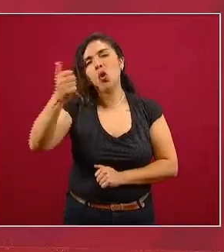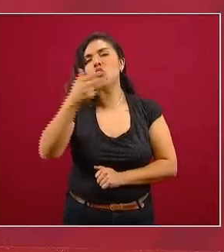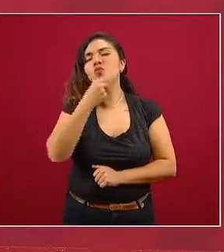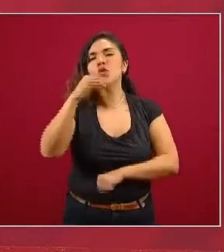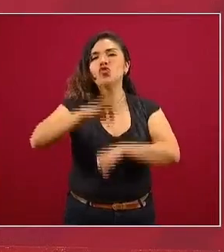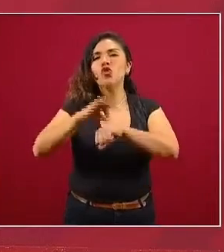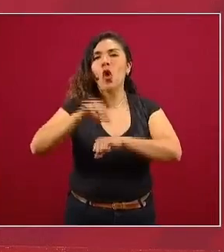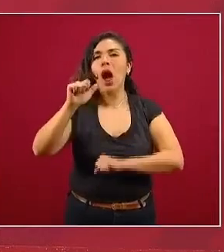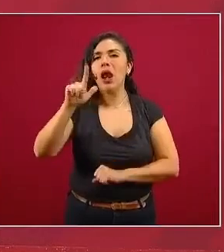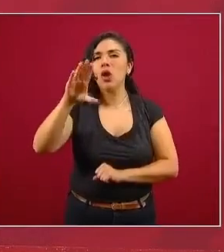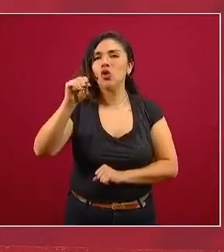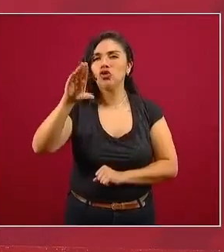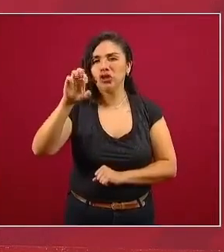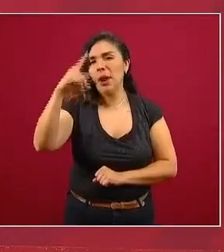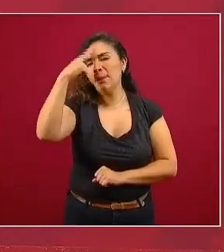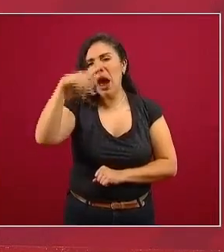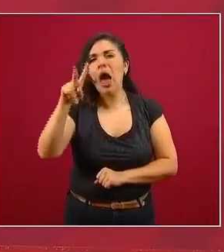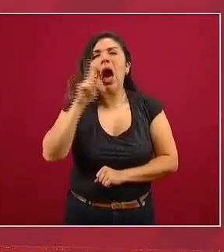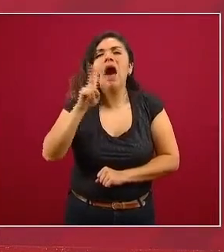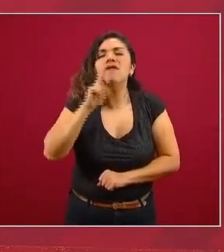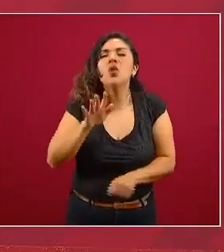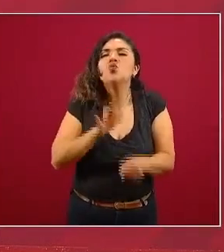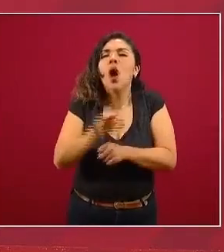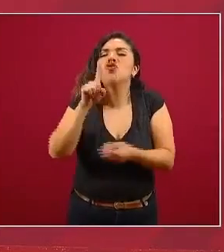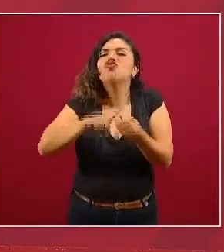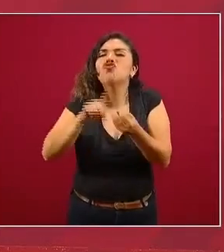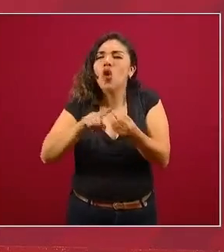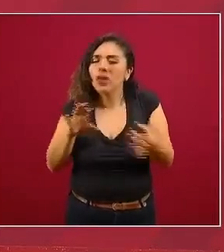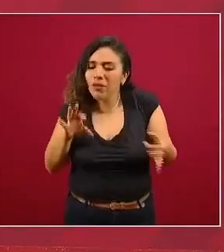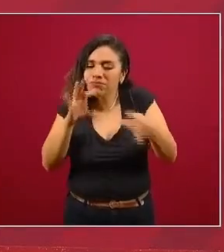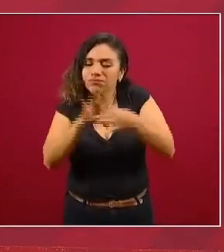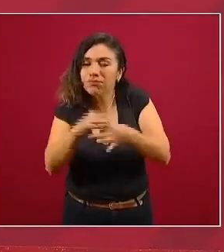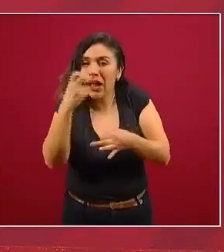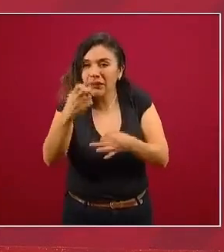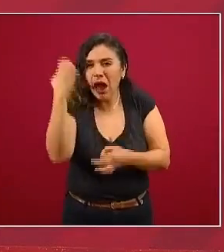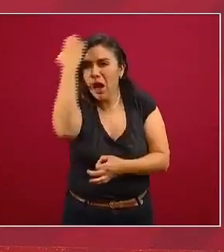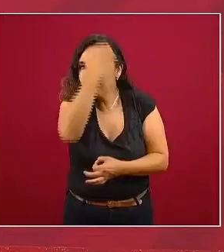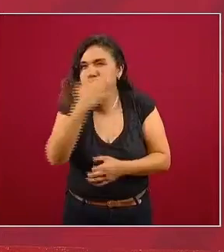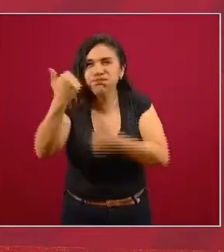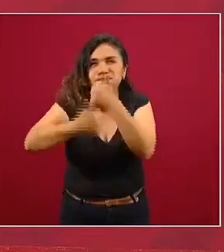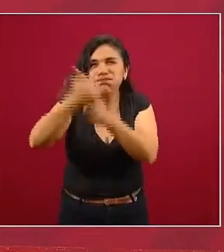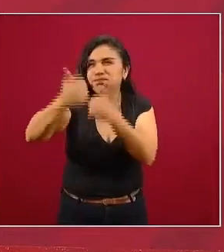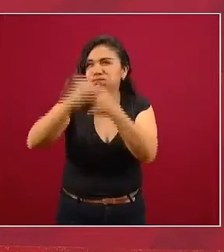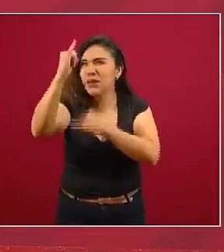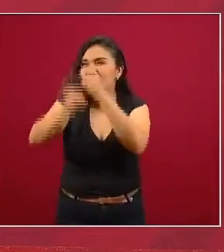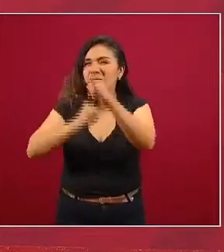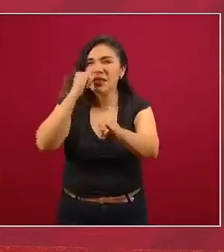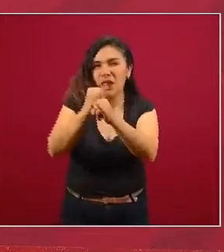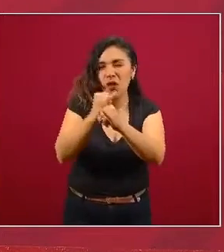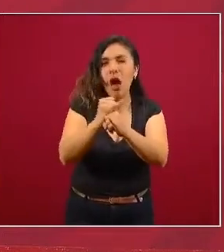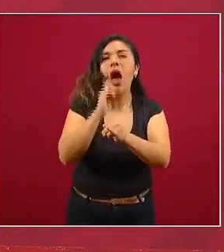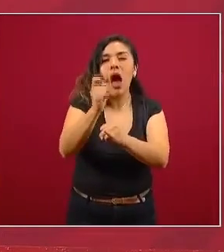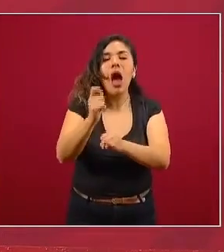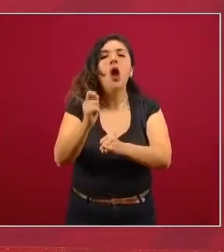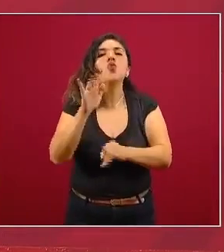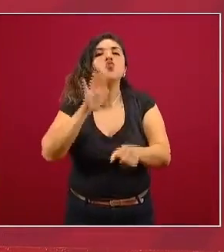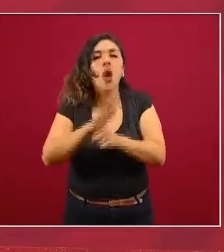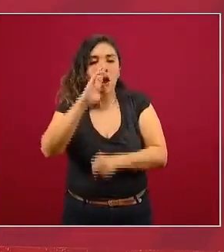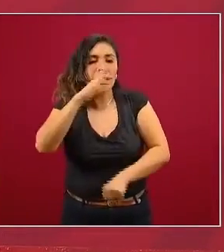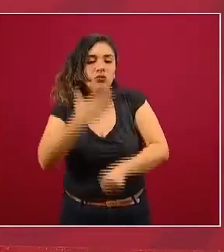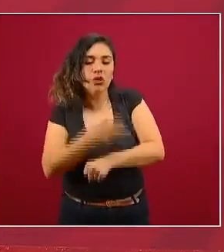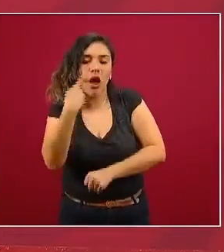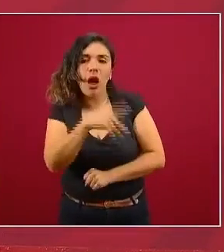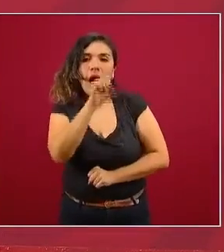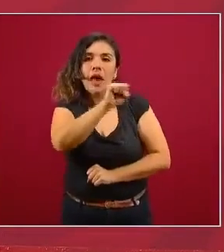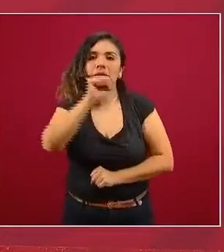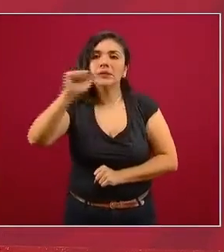Alcocer para precisamente ver dónde está el punto de encuentro entre esta exploración internacional y lo que ya le corresponde a la Secretaría